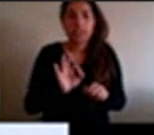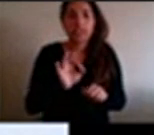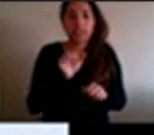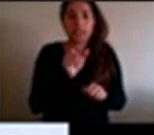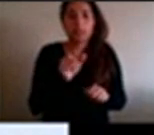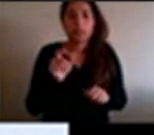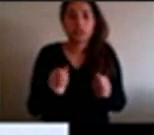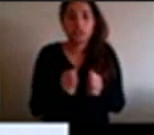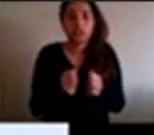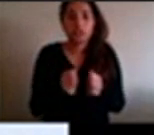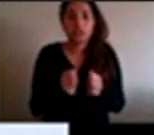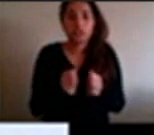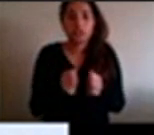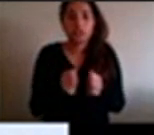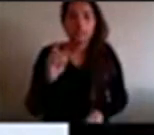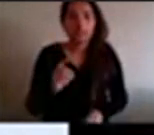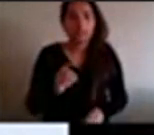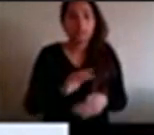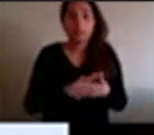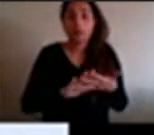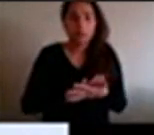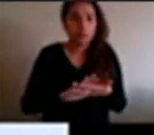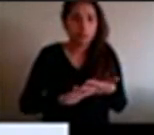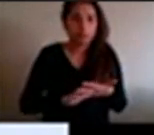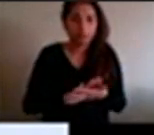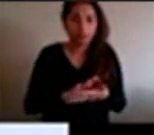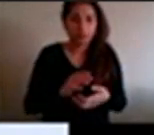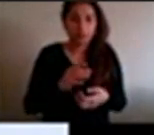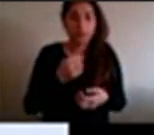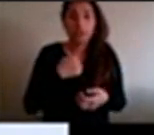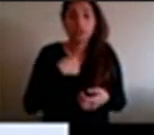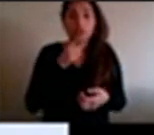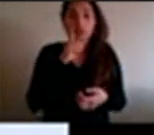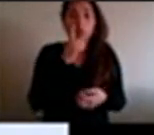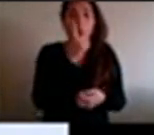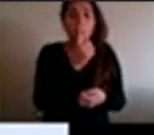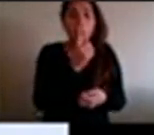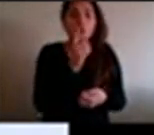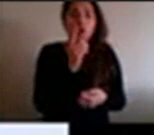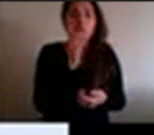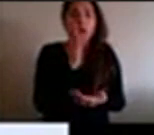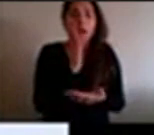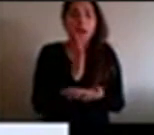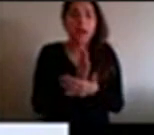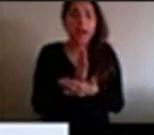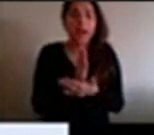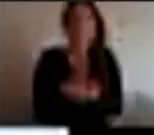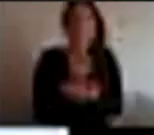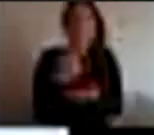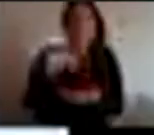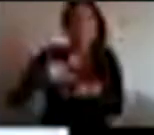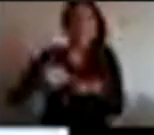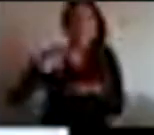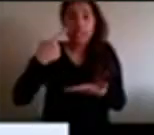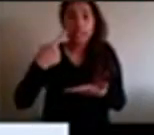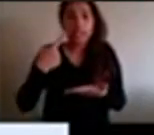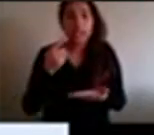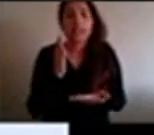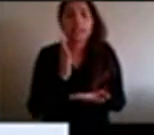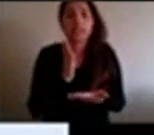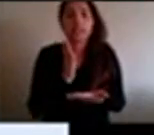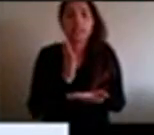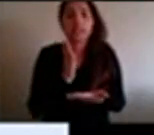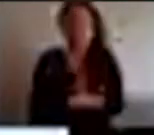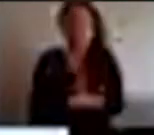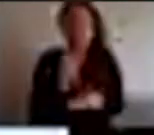al año 2027 un 4% del total de sus trabajadores en la planta de personal, con una progresividad del 2000. Para